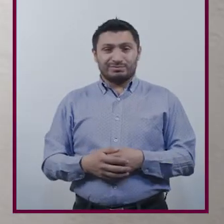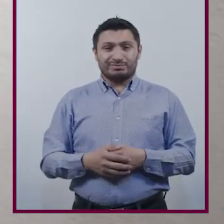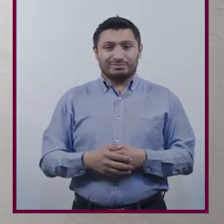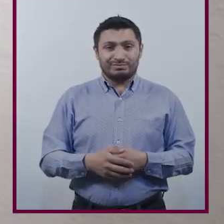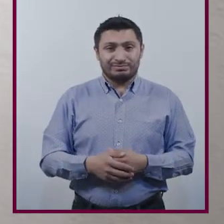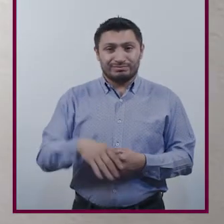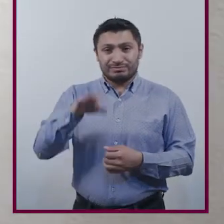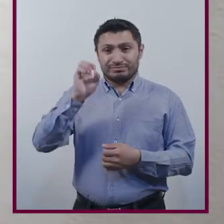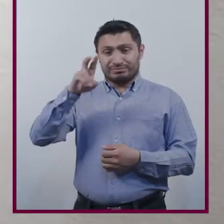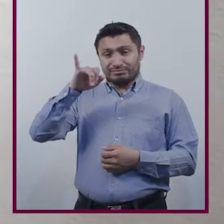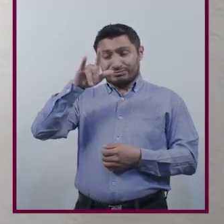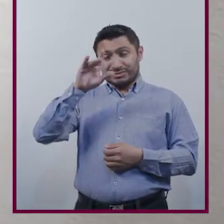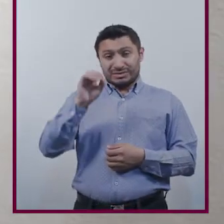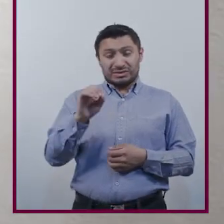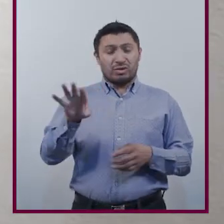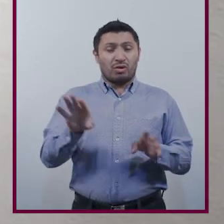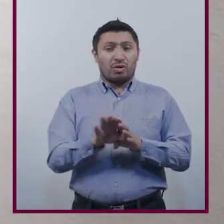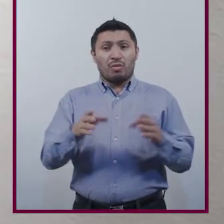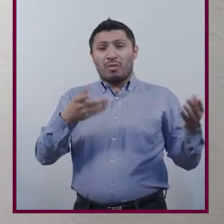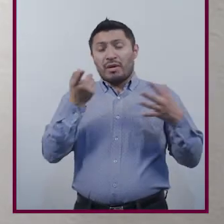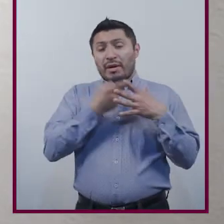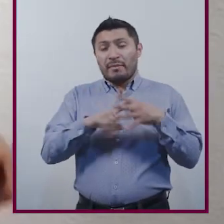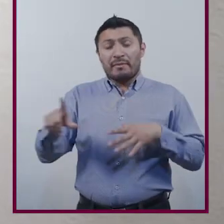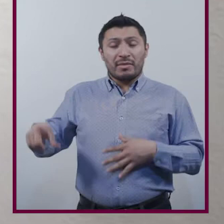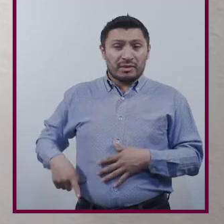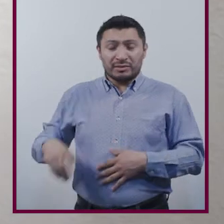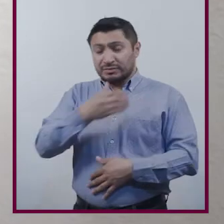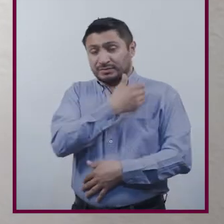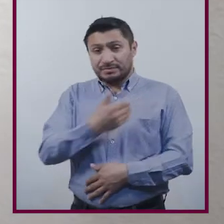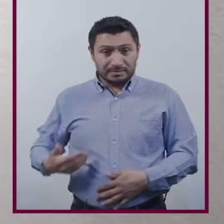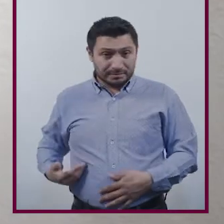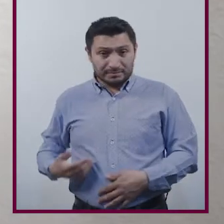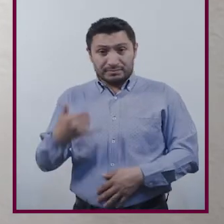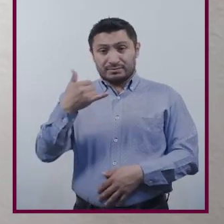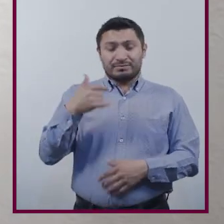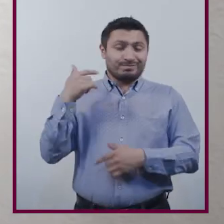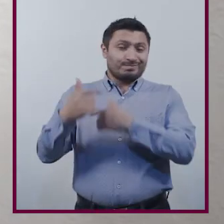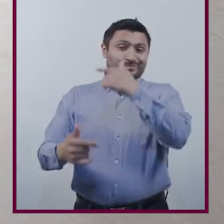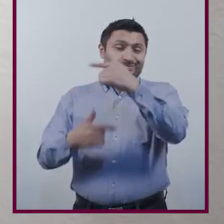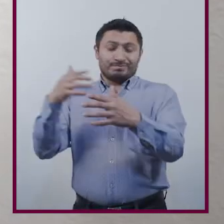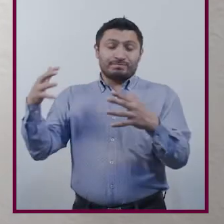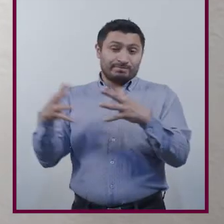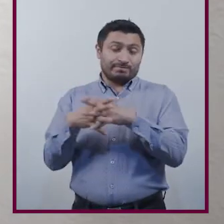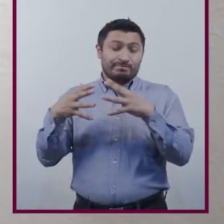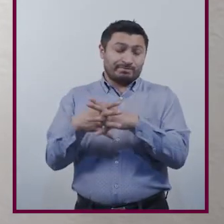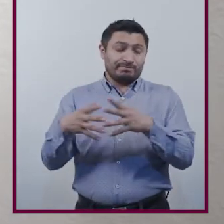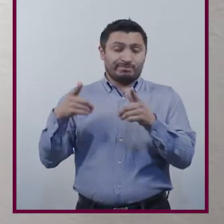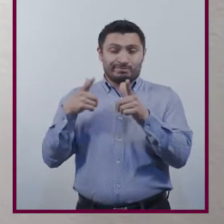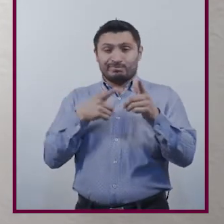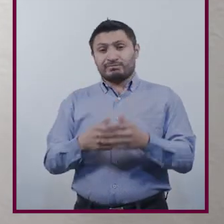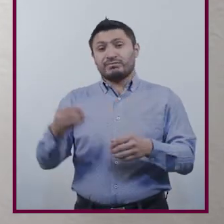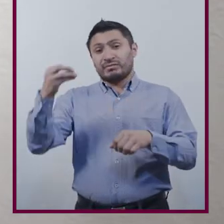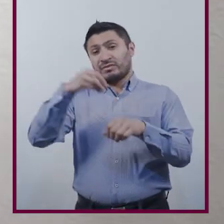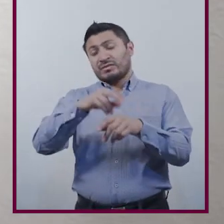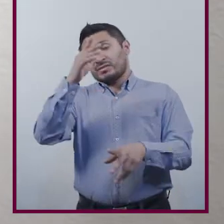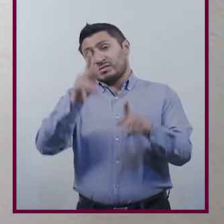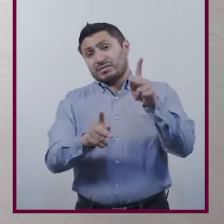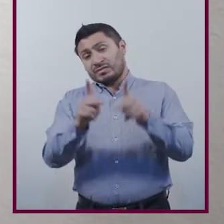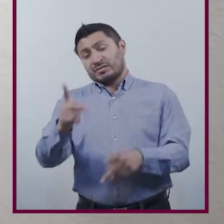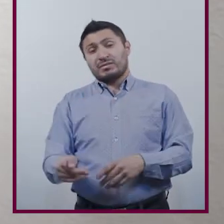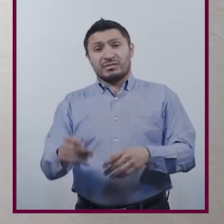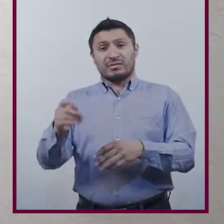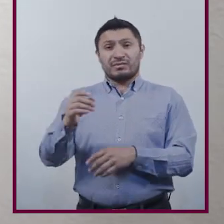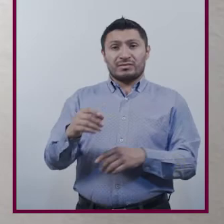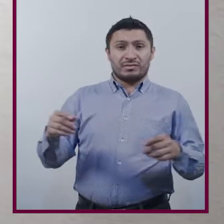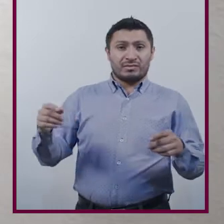Emilio Portes Gil llegó a la presidencia y heredó el conflicto armado. Así que buscó negociar con el clero y el Vaticano